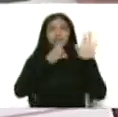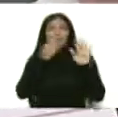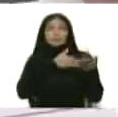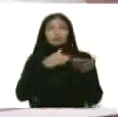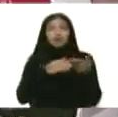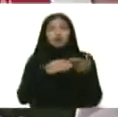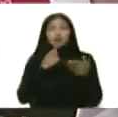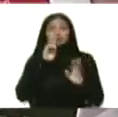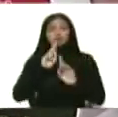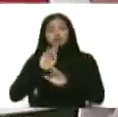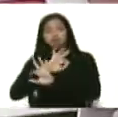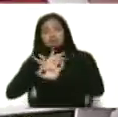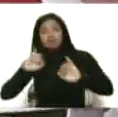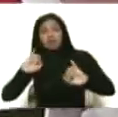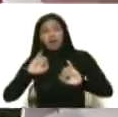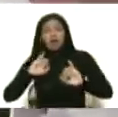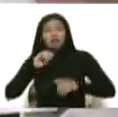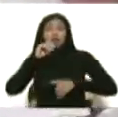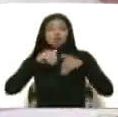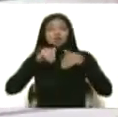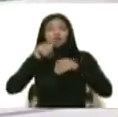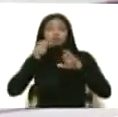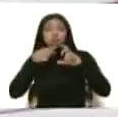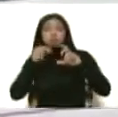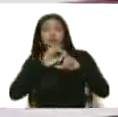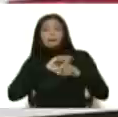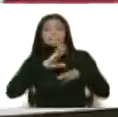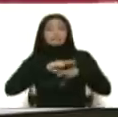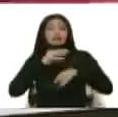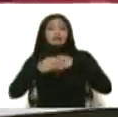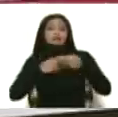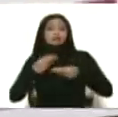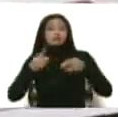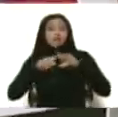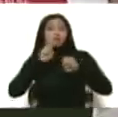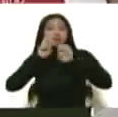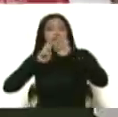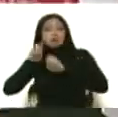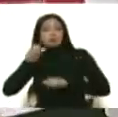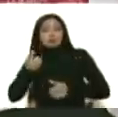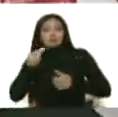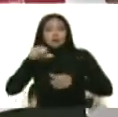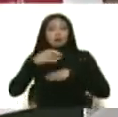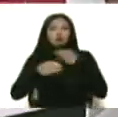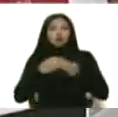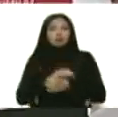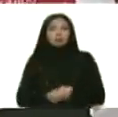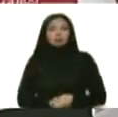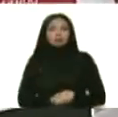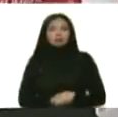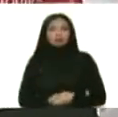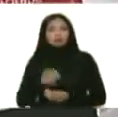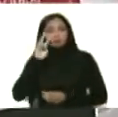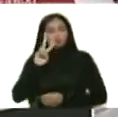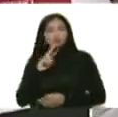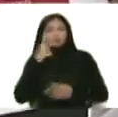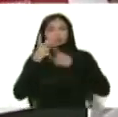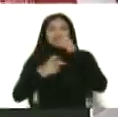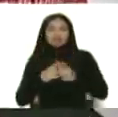17.854.000 ya han contestado la encuesta médica que se les hizo para evaluar. Se determinó que debían ser